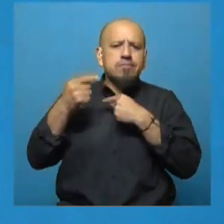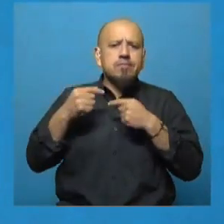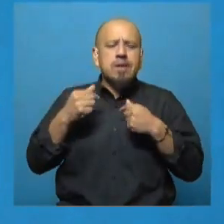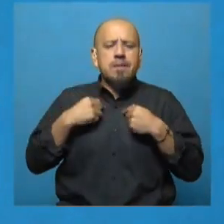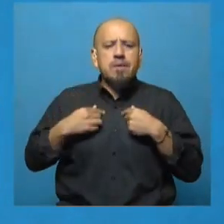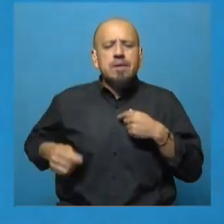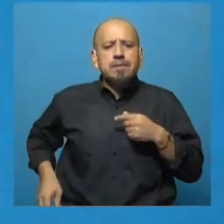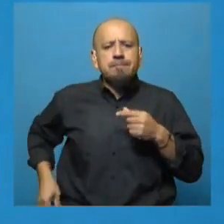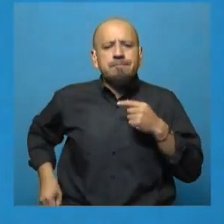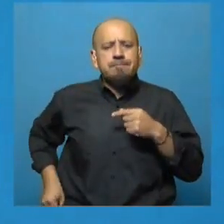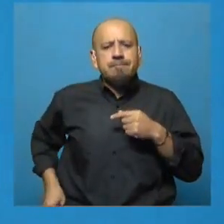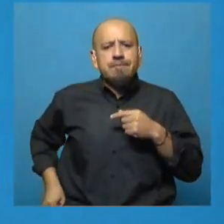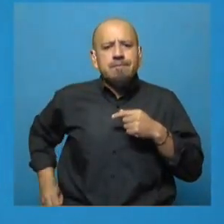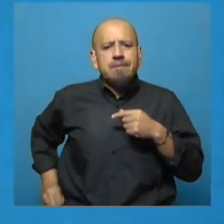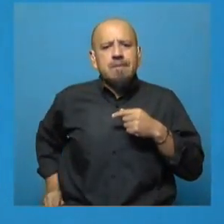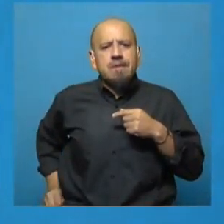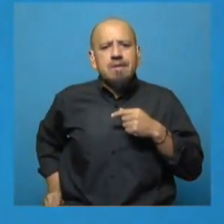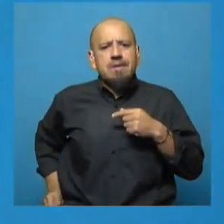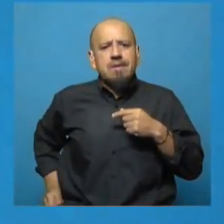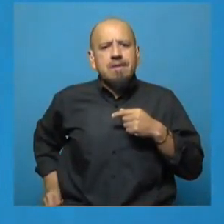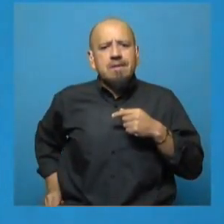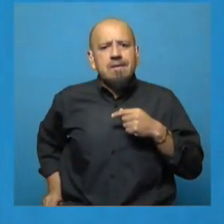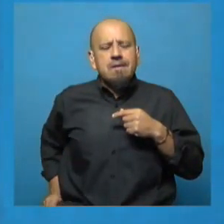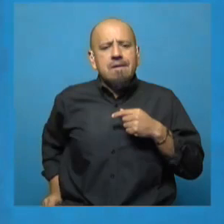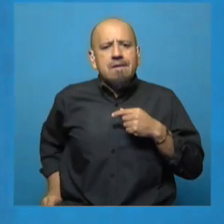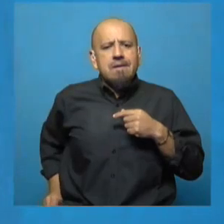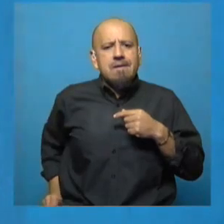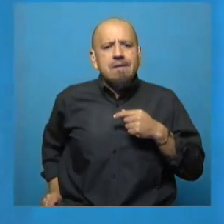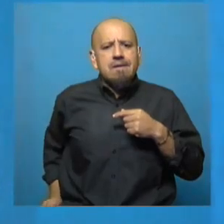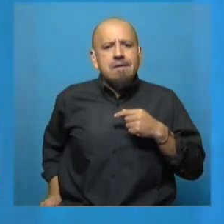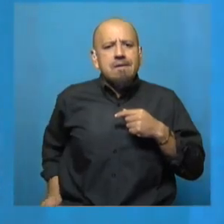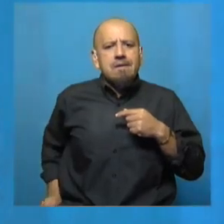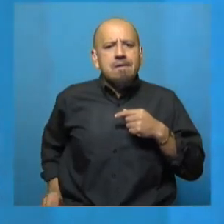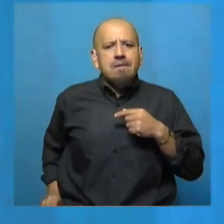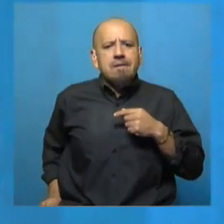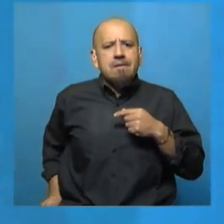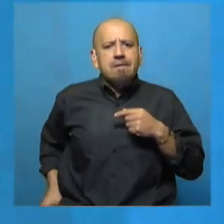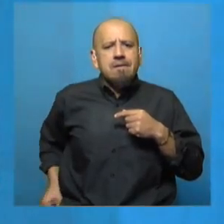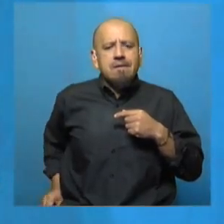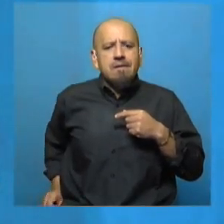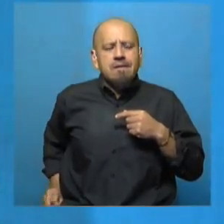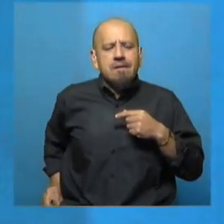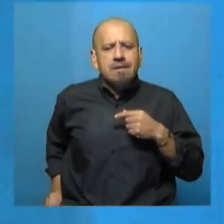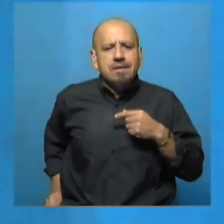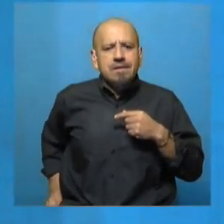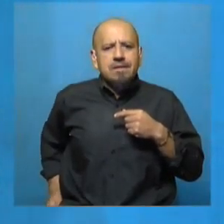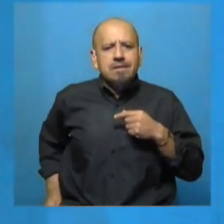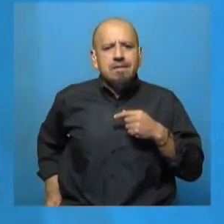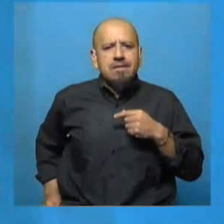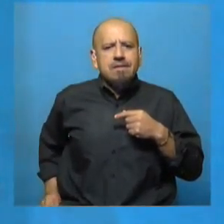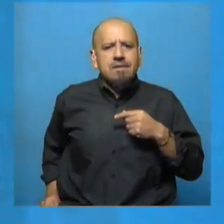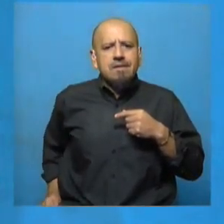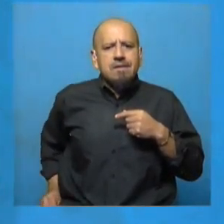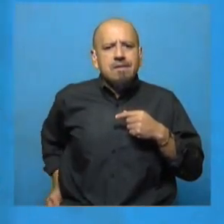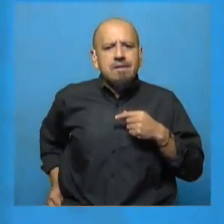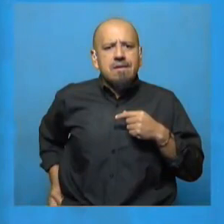la verdad que el plan de ir al cine me parecía siempre me pasaba que en las películas me trasladaba y me